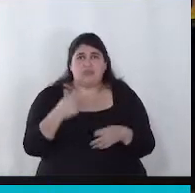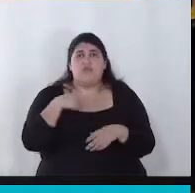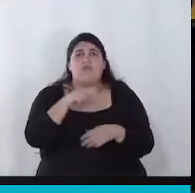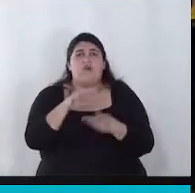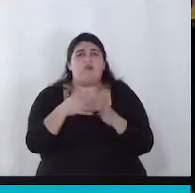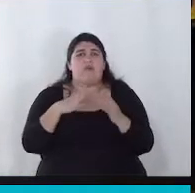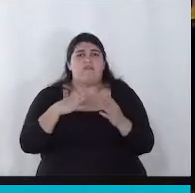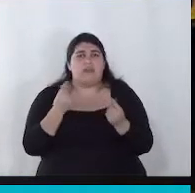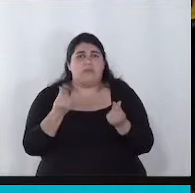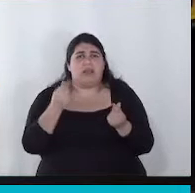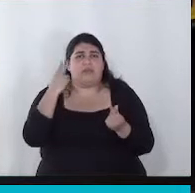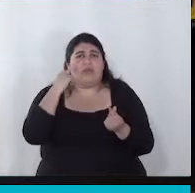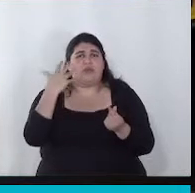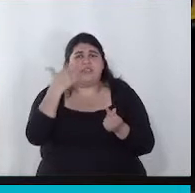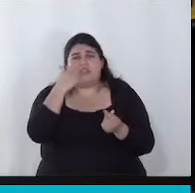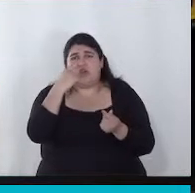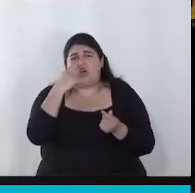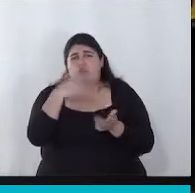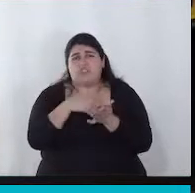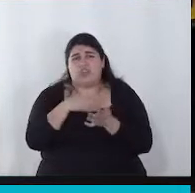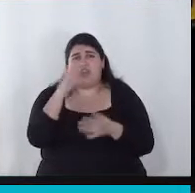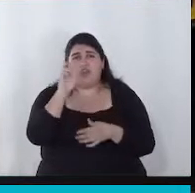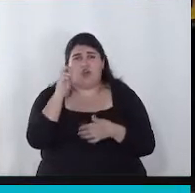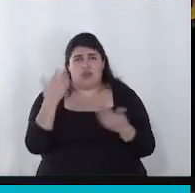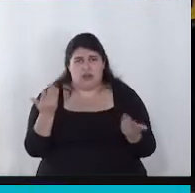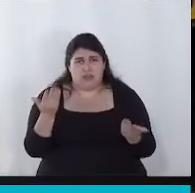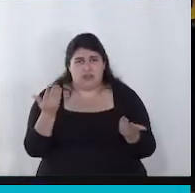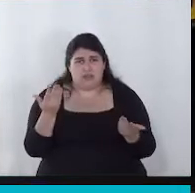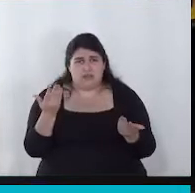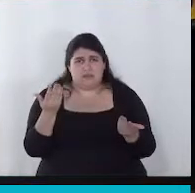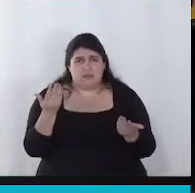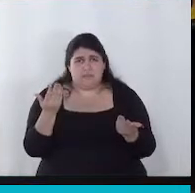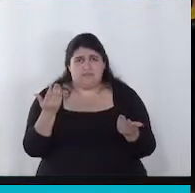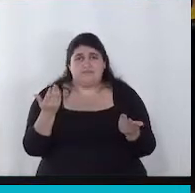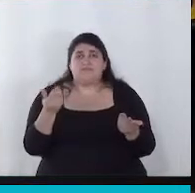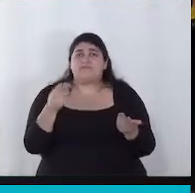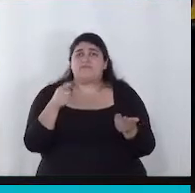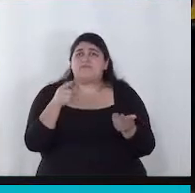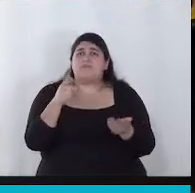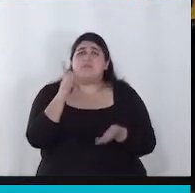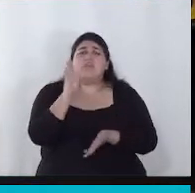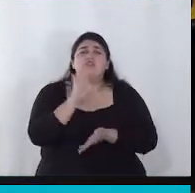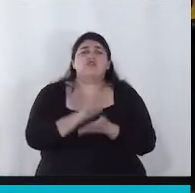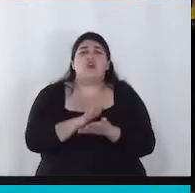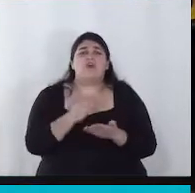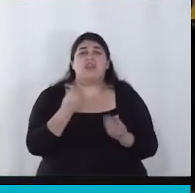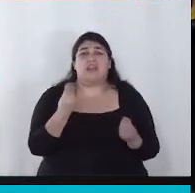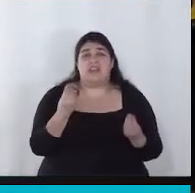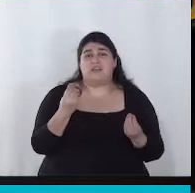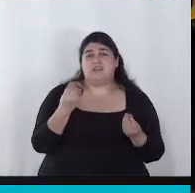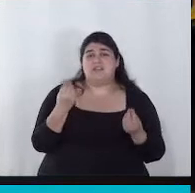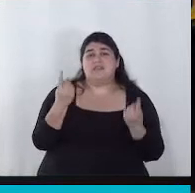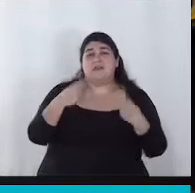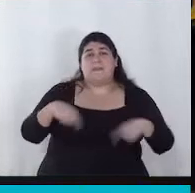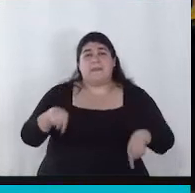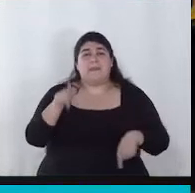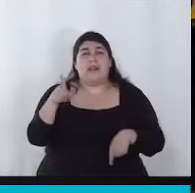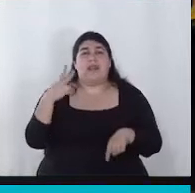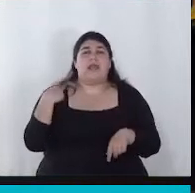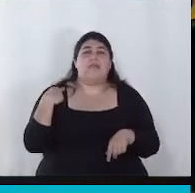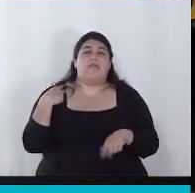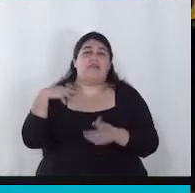este cometidas en el astillero río santiago sobre un colchón de un jefe de personal